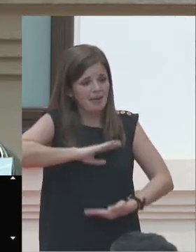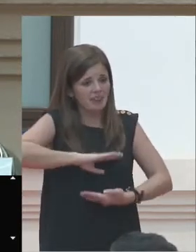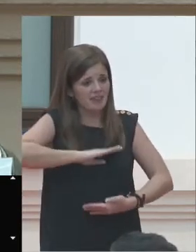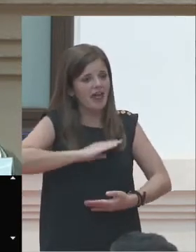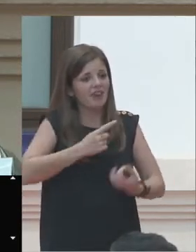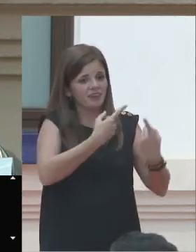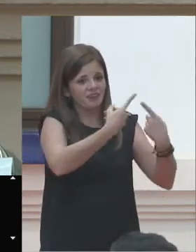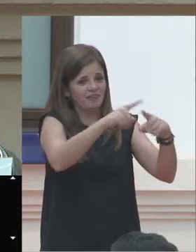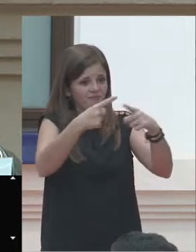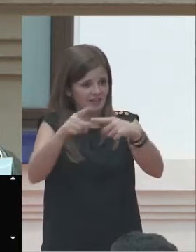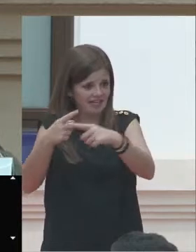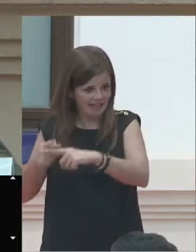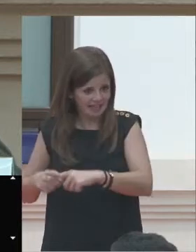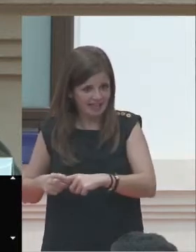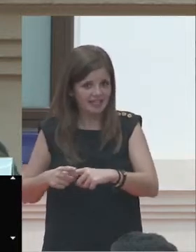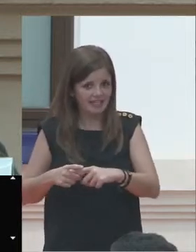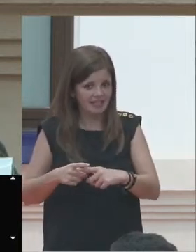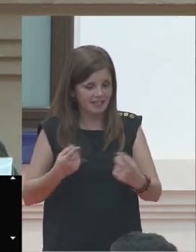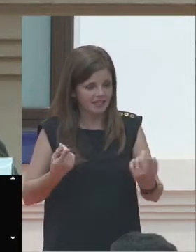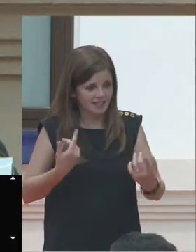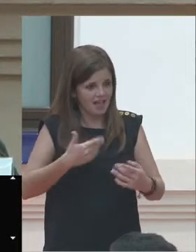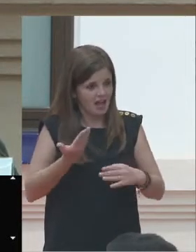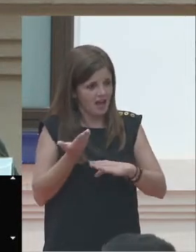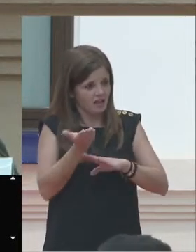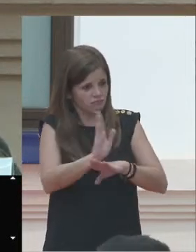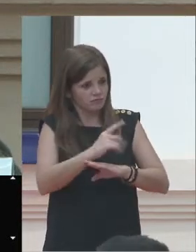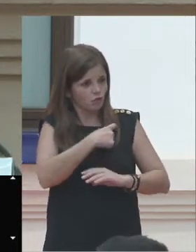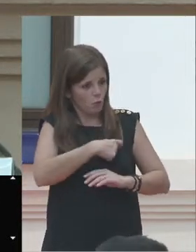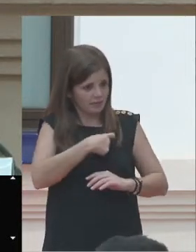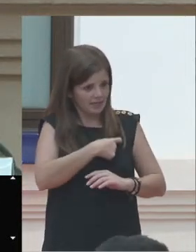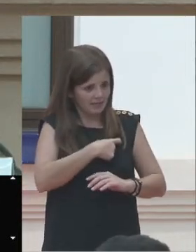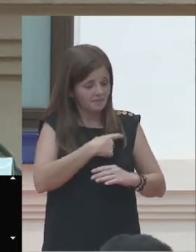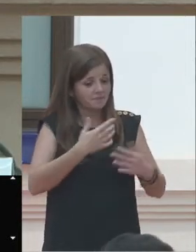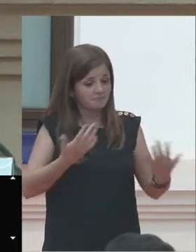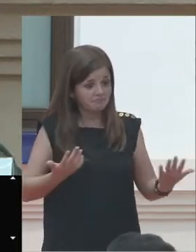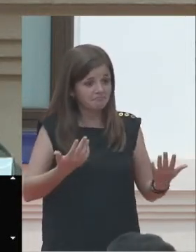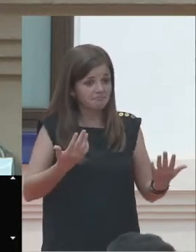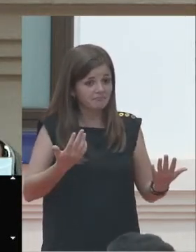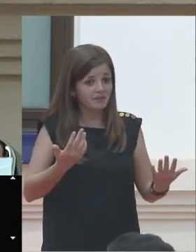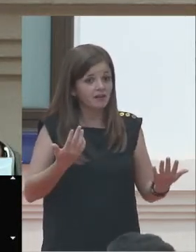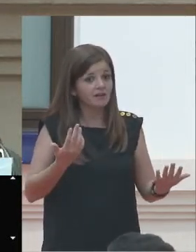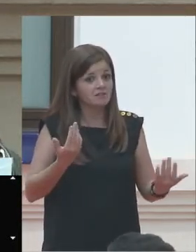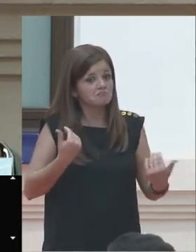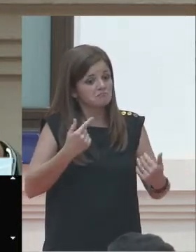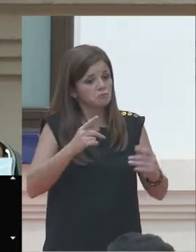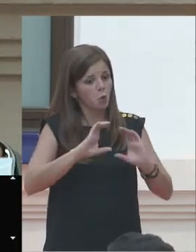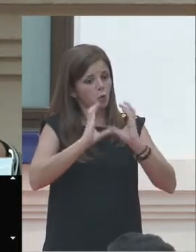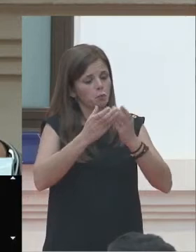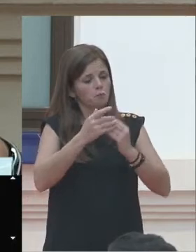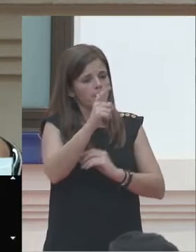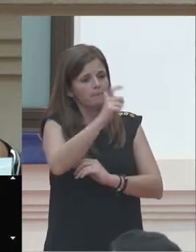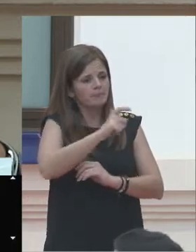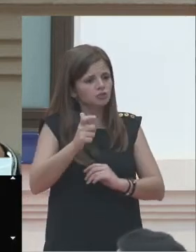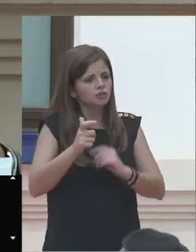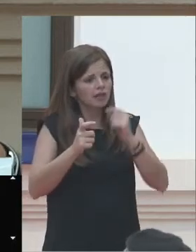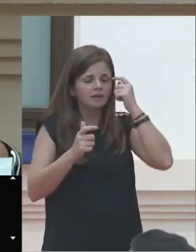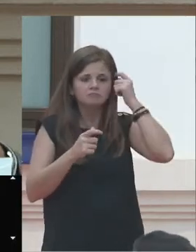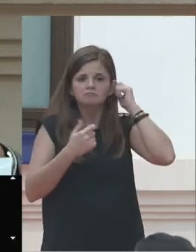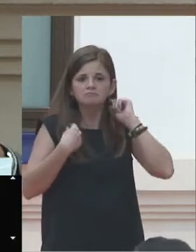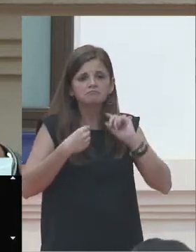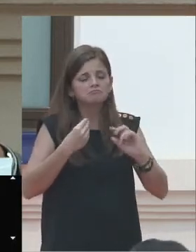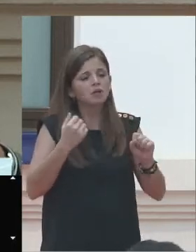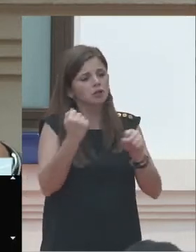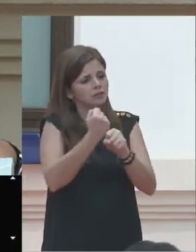diferentes a ese comité y desde entonces un grupo de personas estamos trabajando en